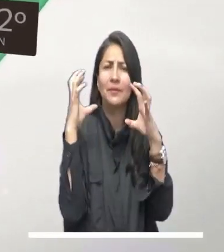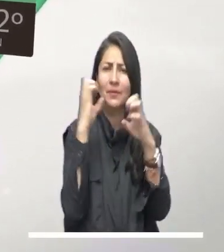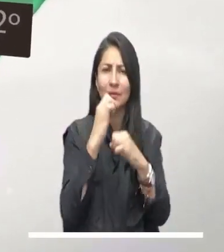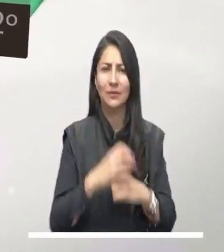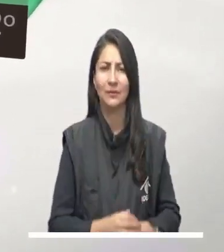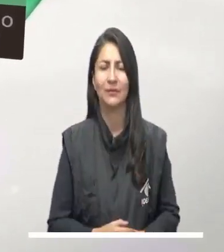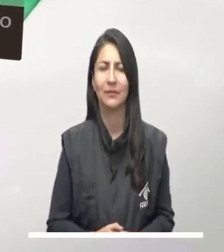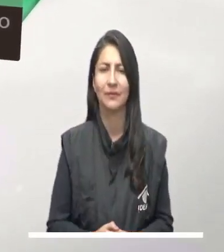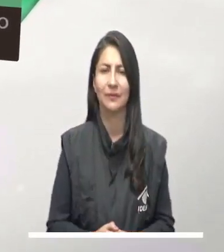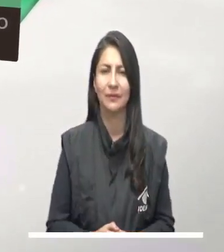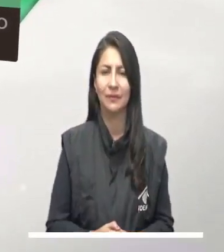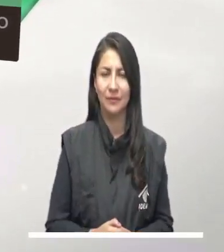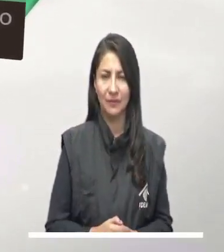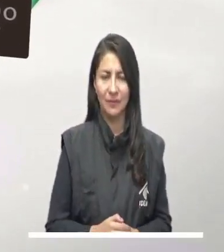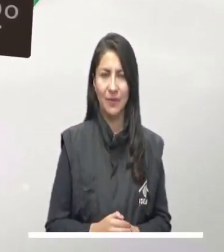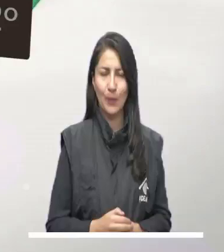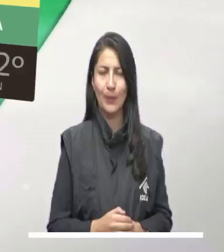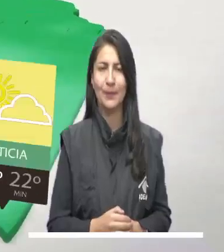nublado.